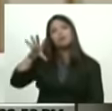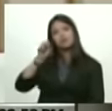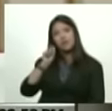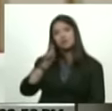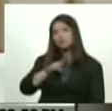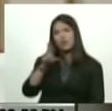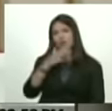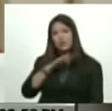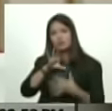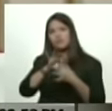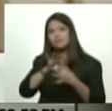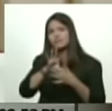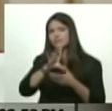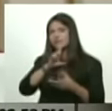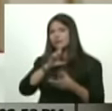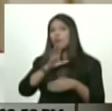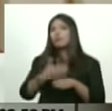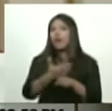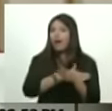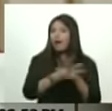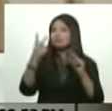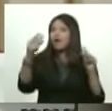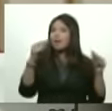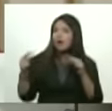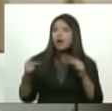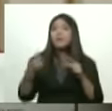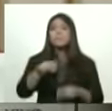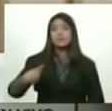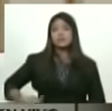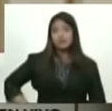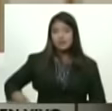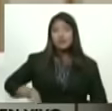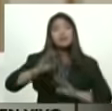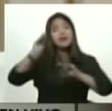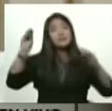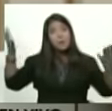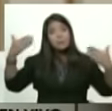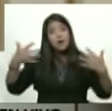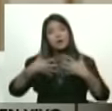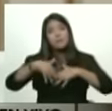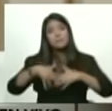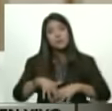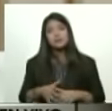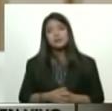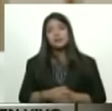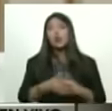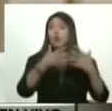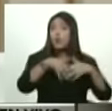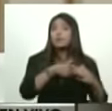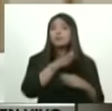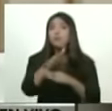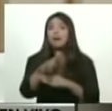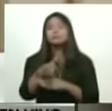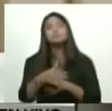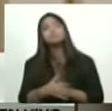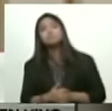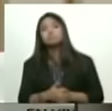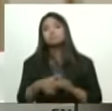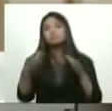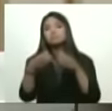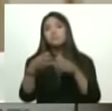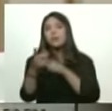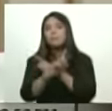unido porque han habido varios diálogos en el que el presidente ha llamado a los empresarios asisten,